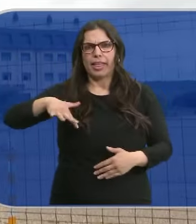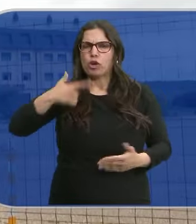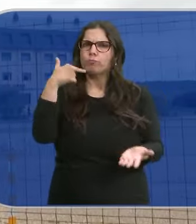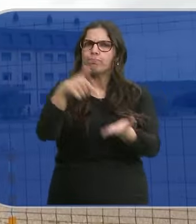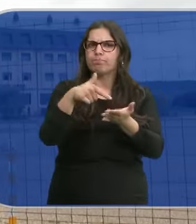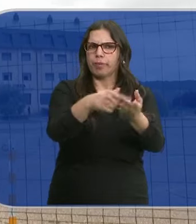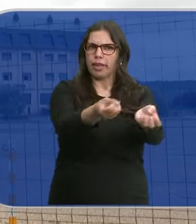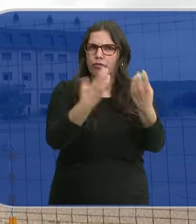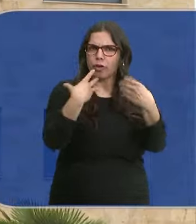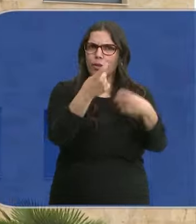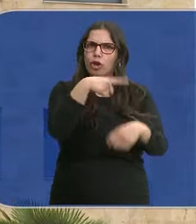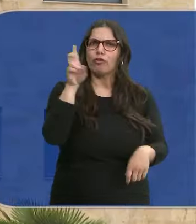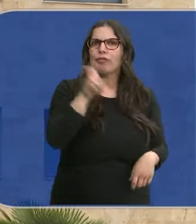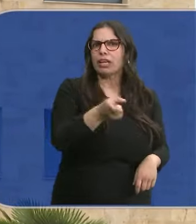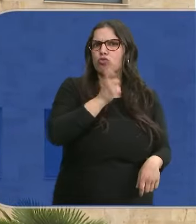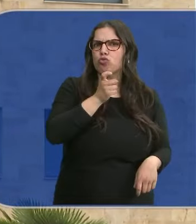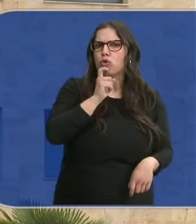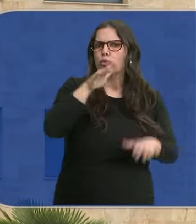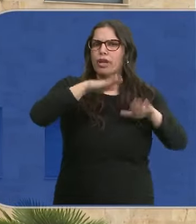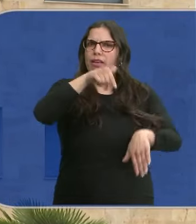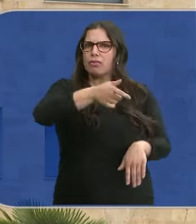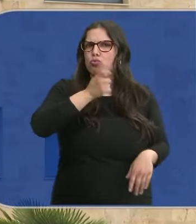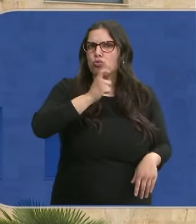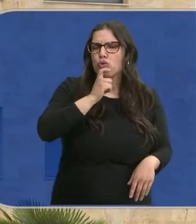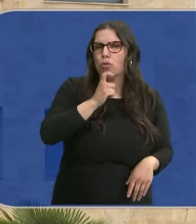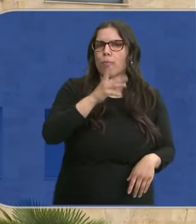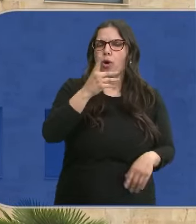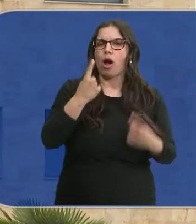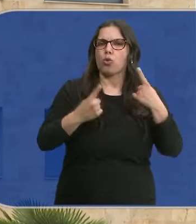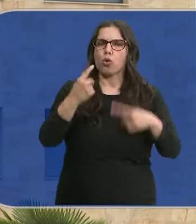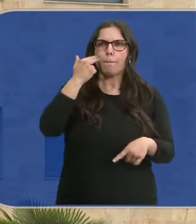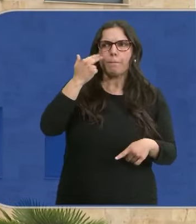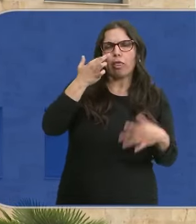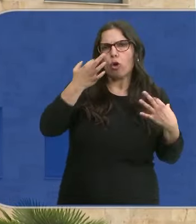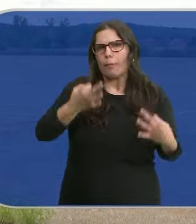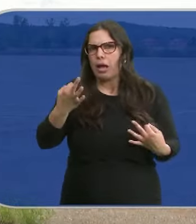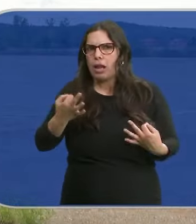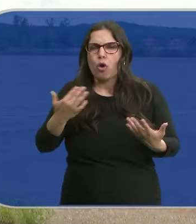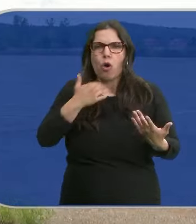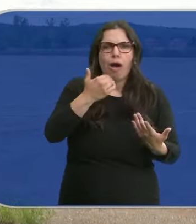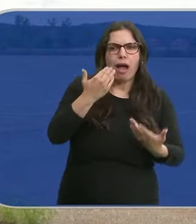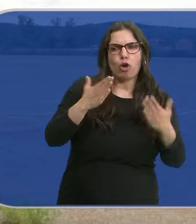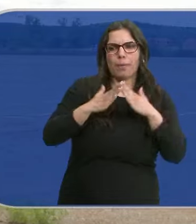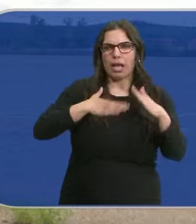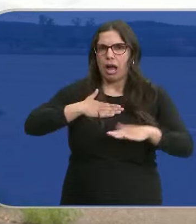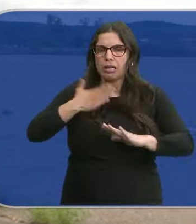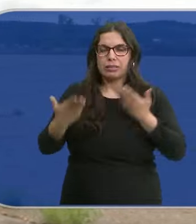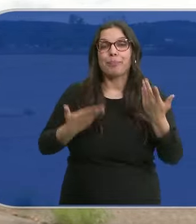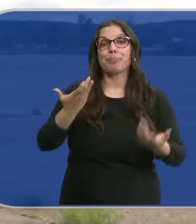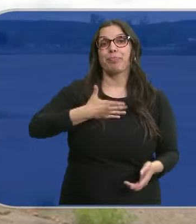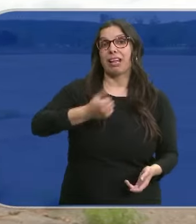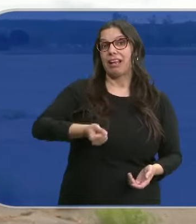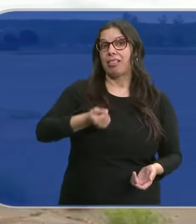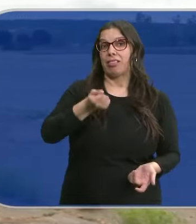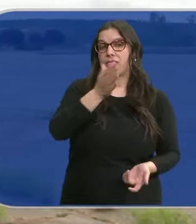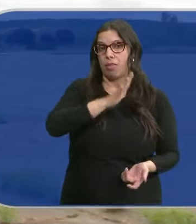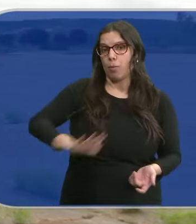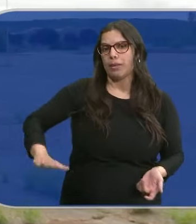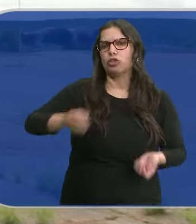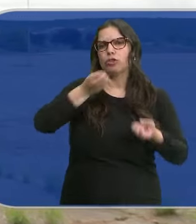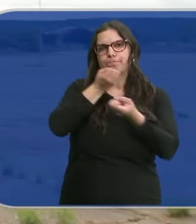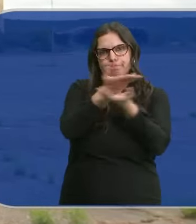acerca de las condiciones en las que estarán aquí, porque algunos dicen temer por la seguridad de sus viviendas. El alcalde de momento